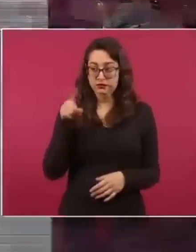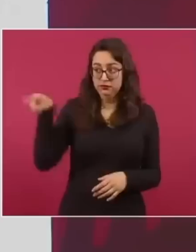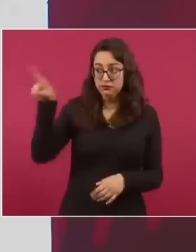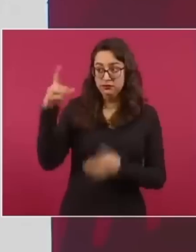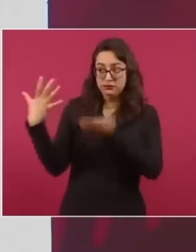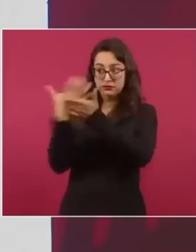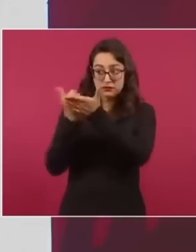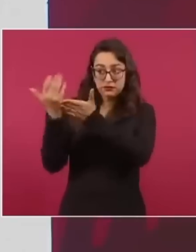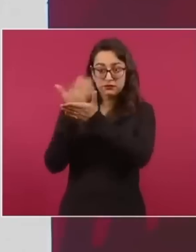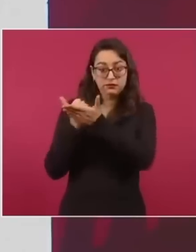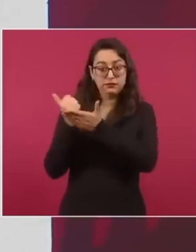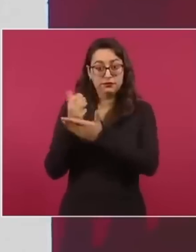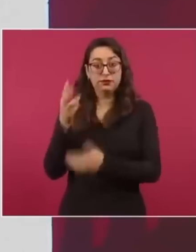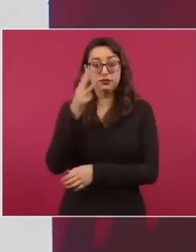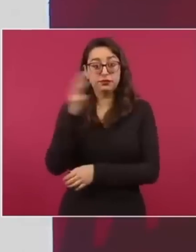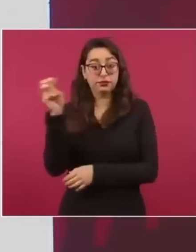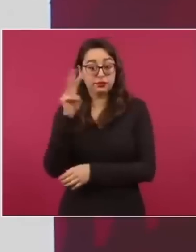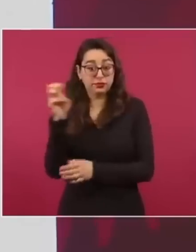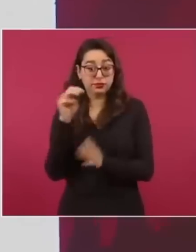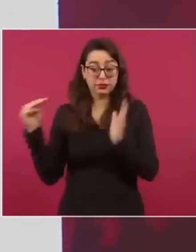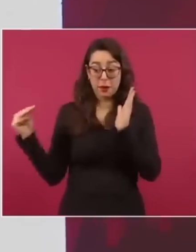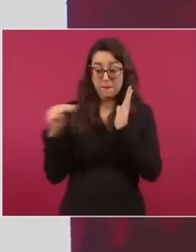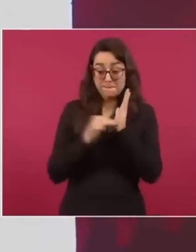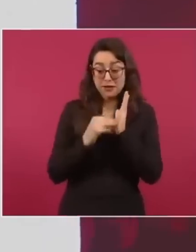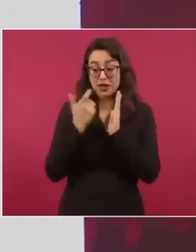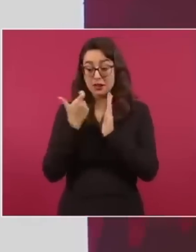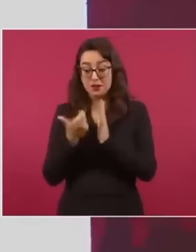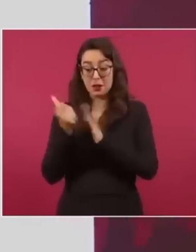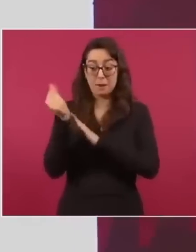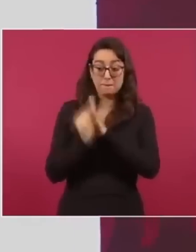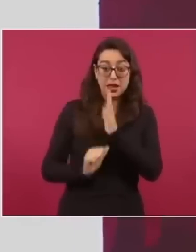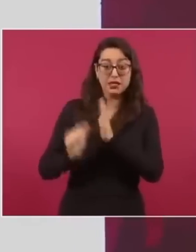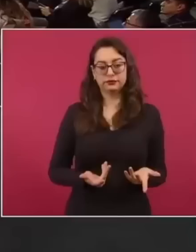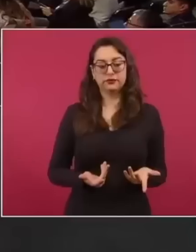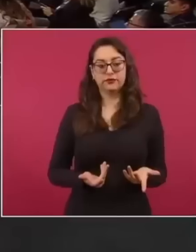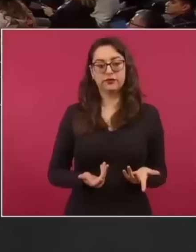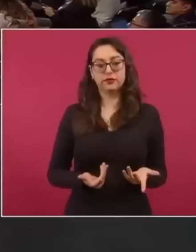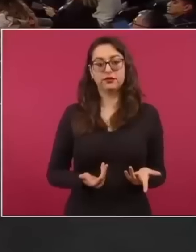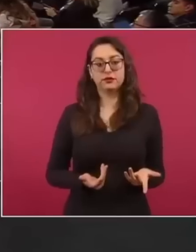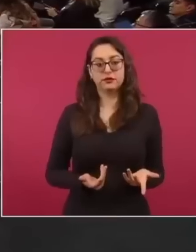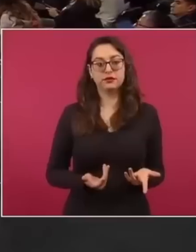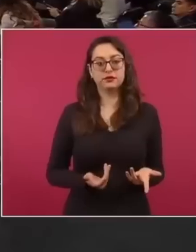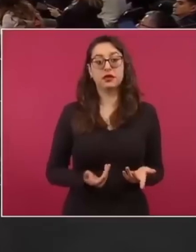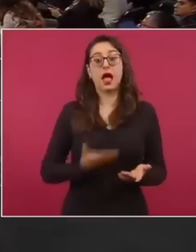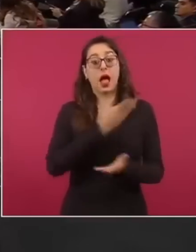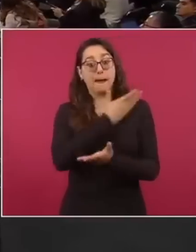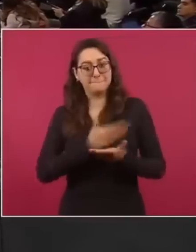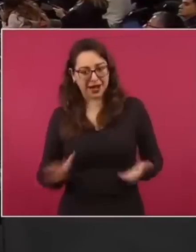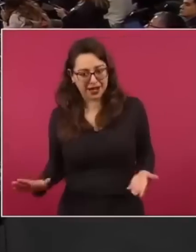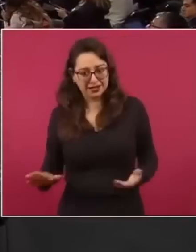casi 300 mil pesos mensuales, cada ministro, aguinaldos